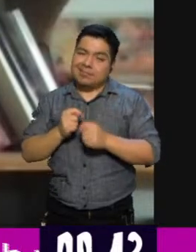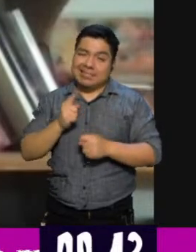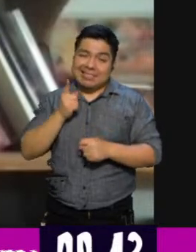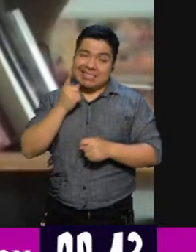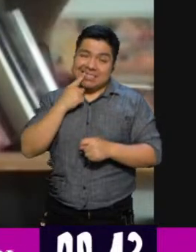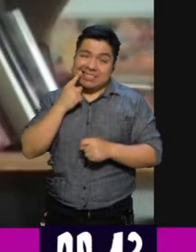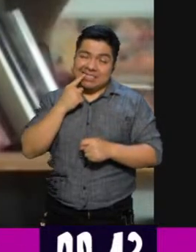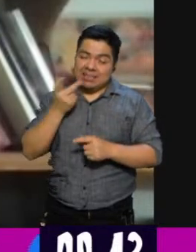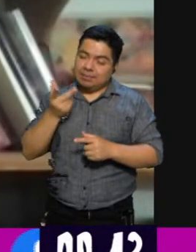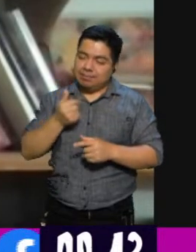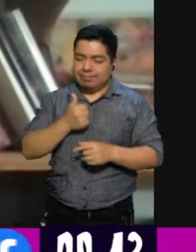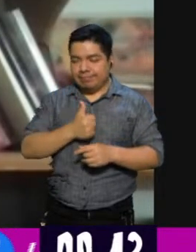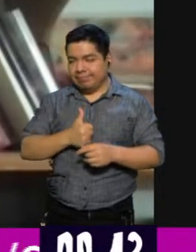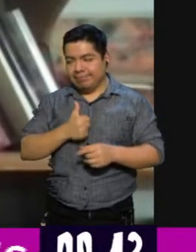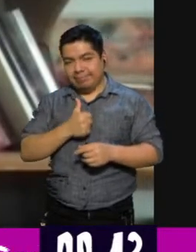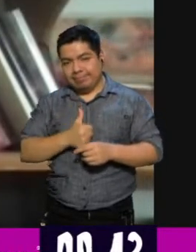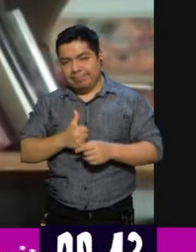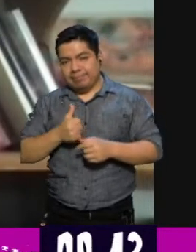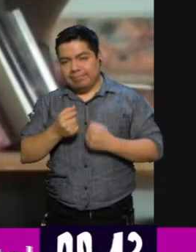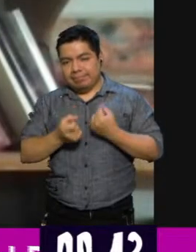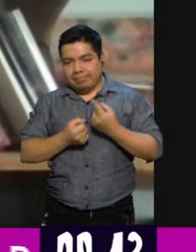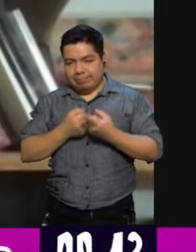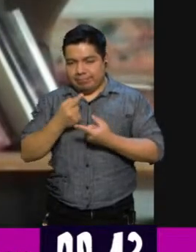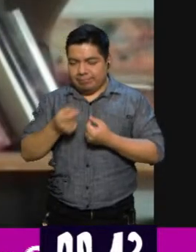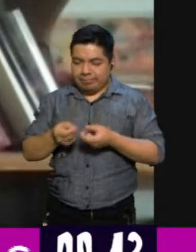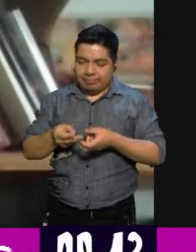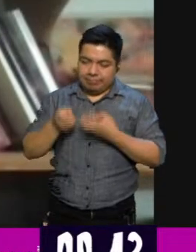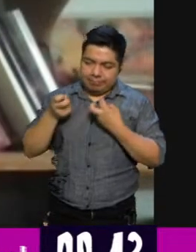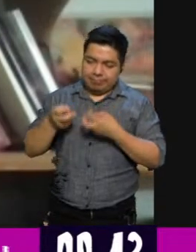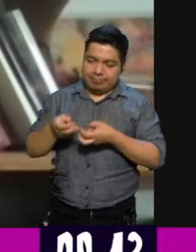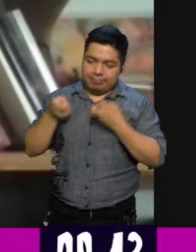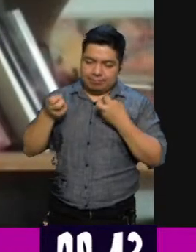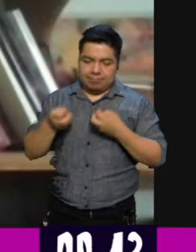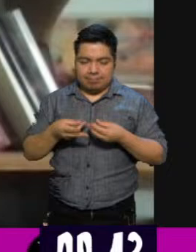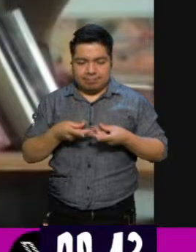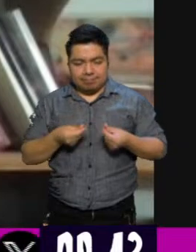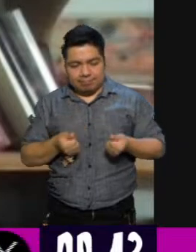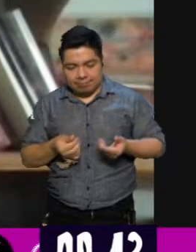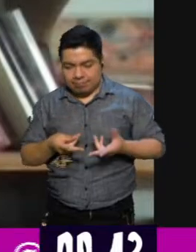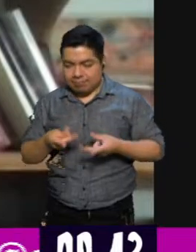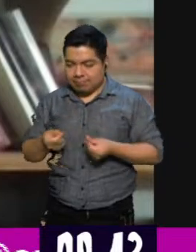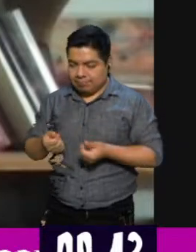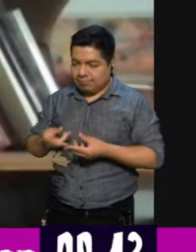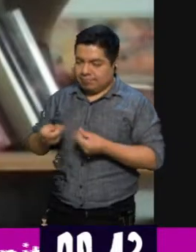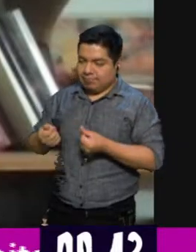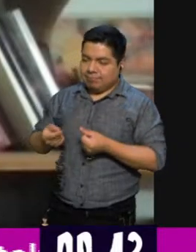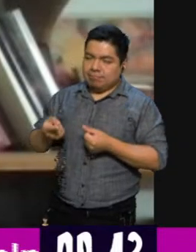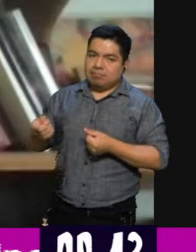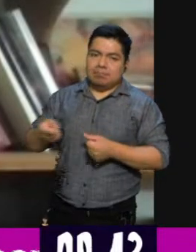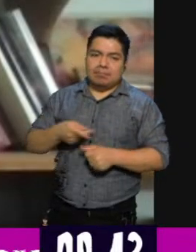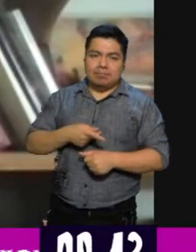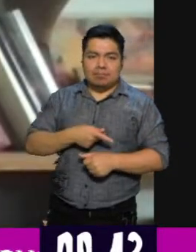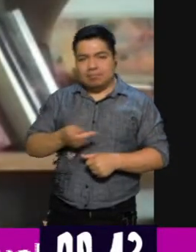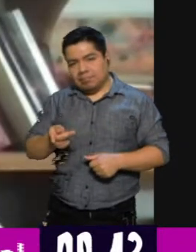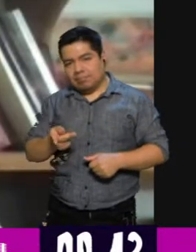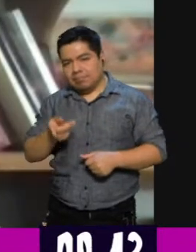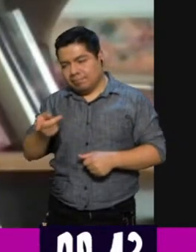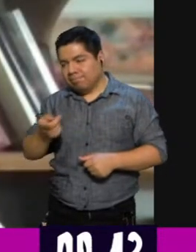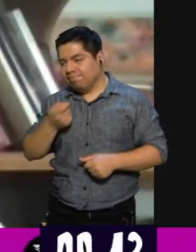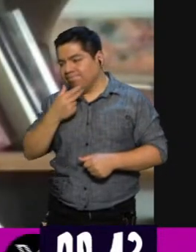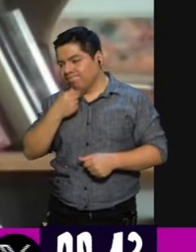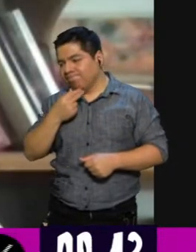gandallas y comenzaron a dilapidar la fortuna familiar y dejaron prácticamente en la pobreza al